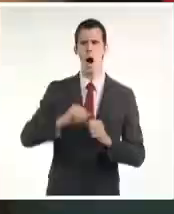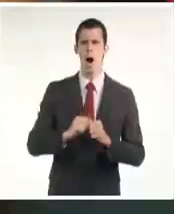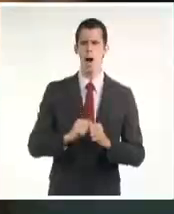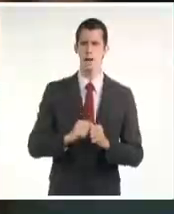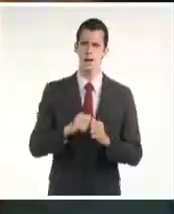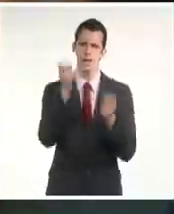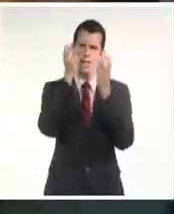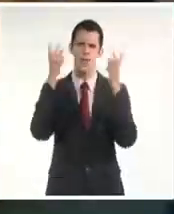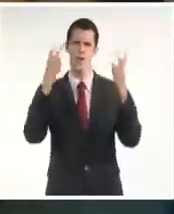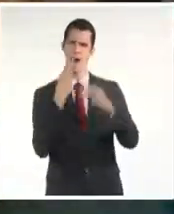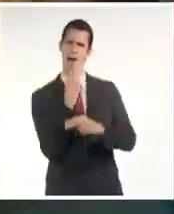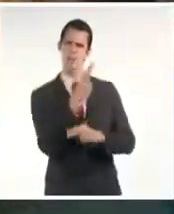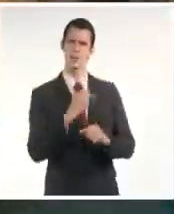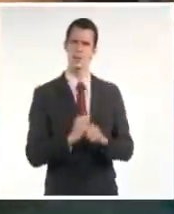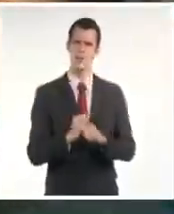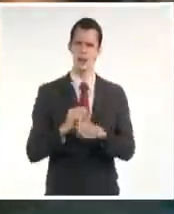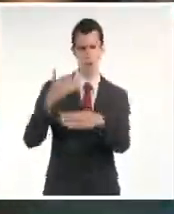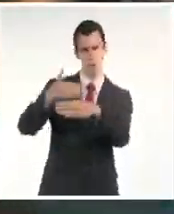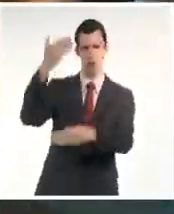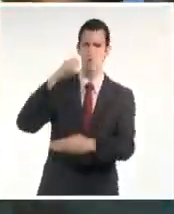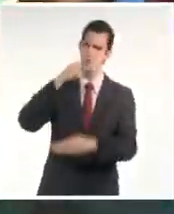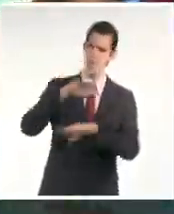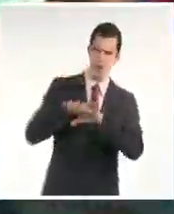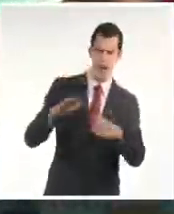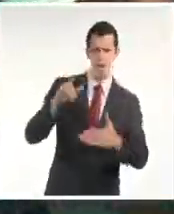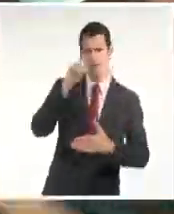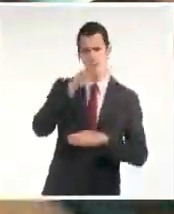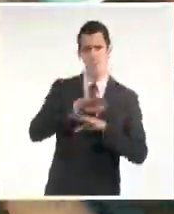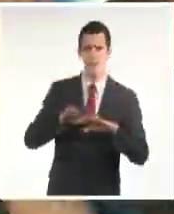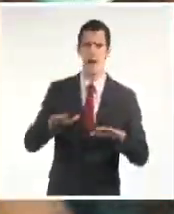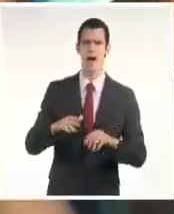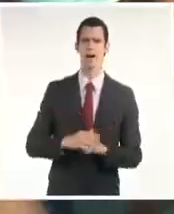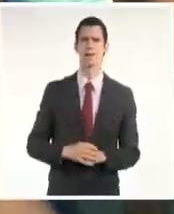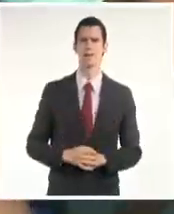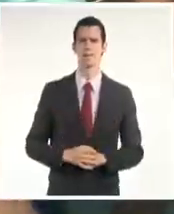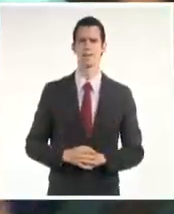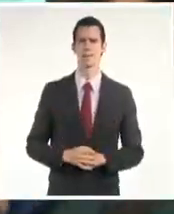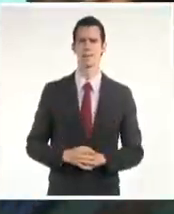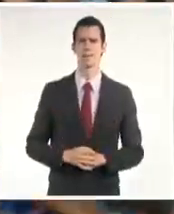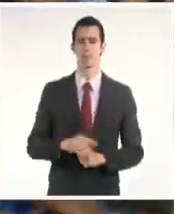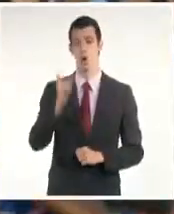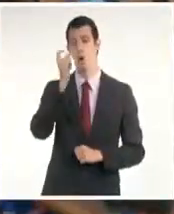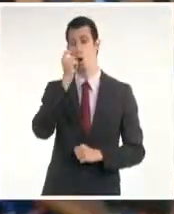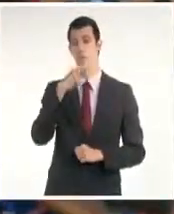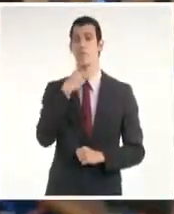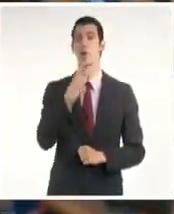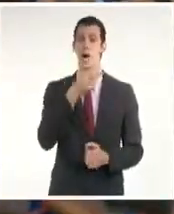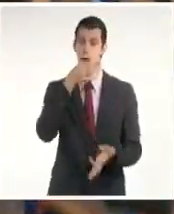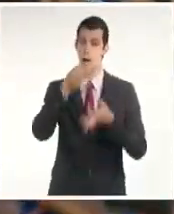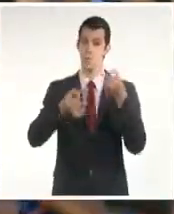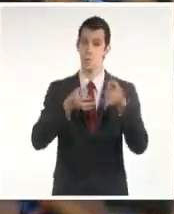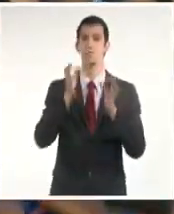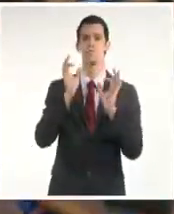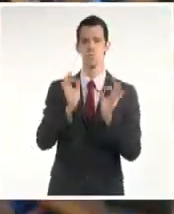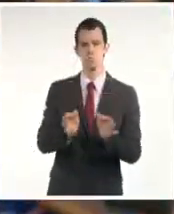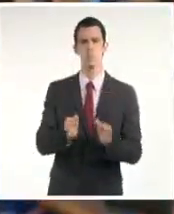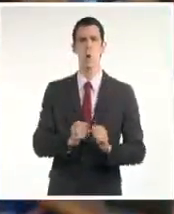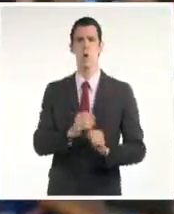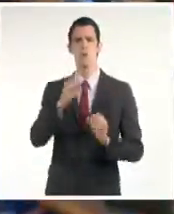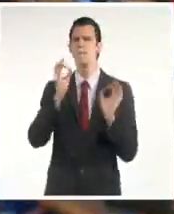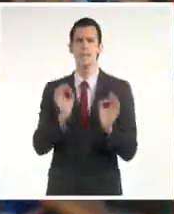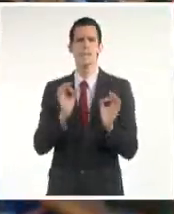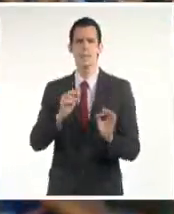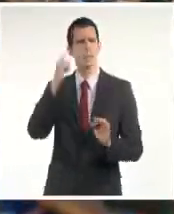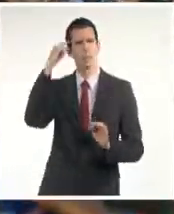El pueblo habanero respondió al llamado de la revolución al igual que en sus inicios, como siempre, con el